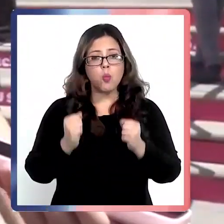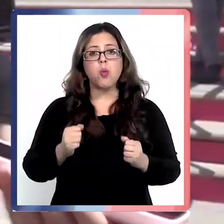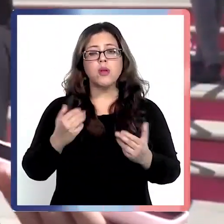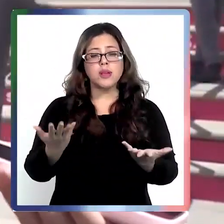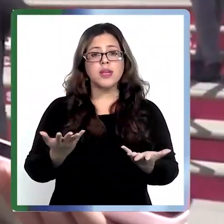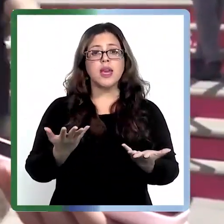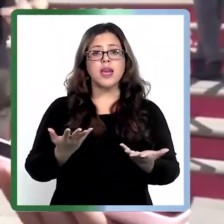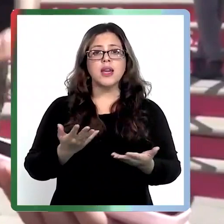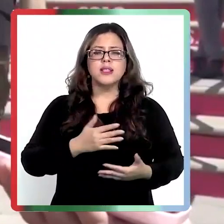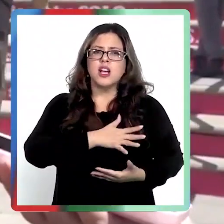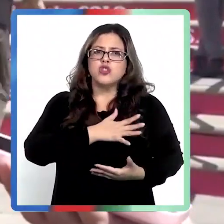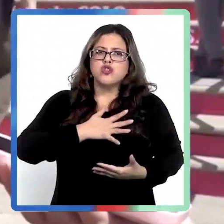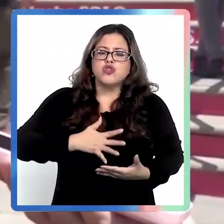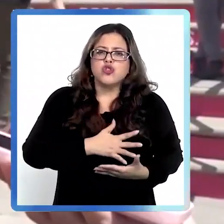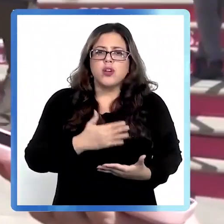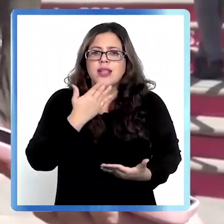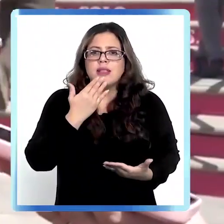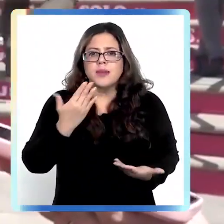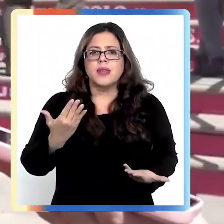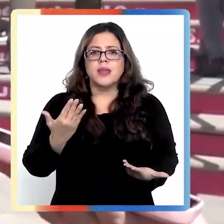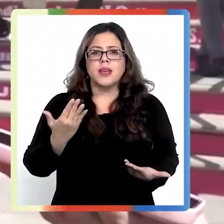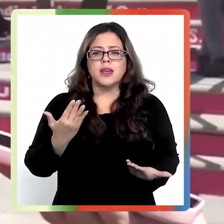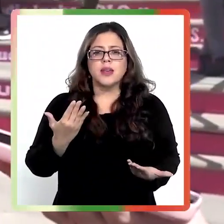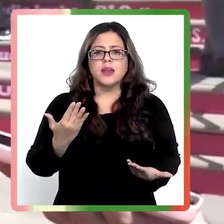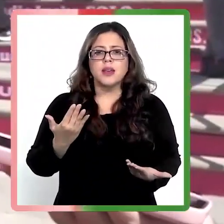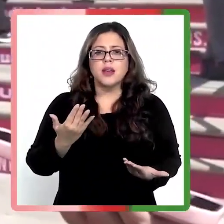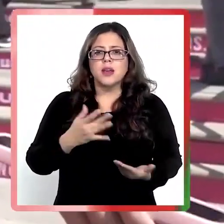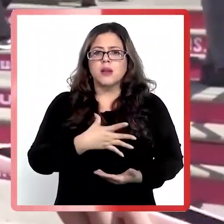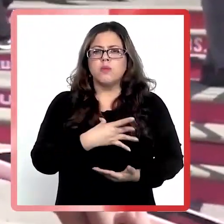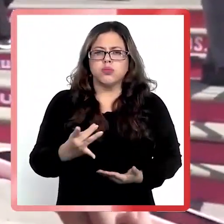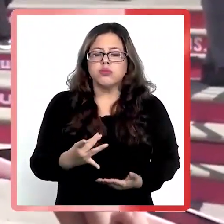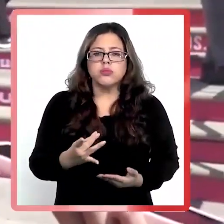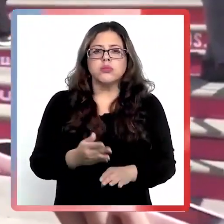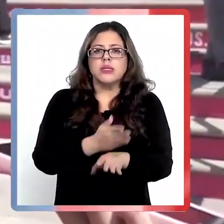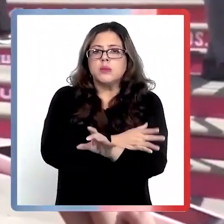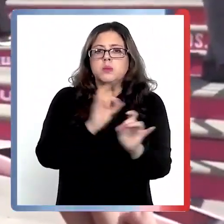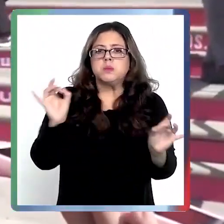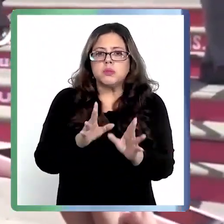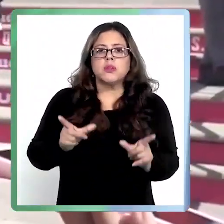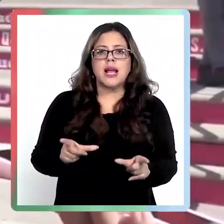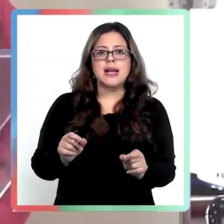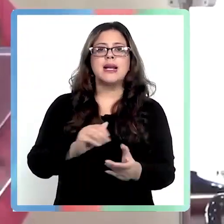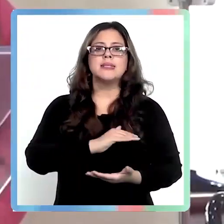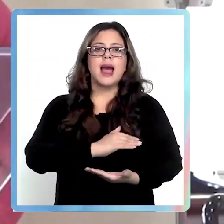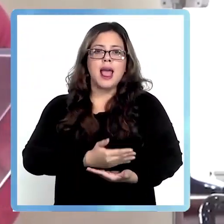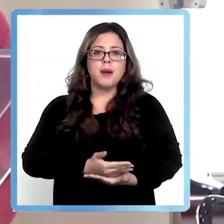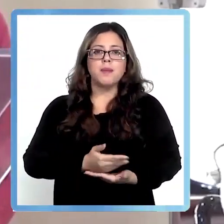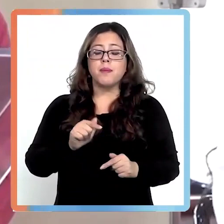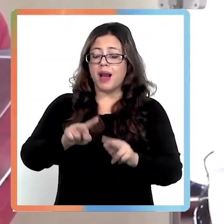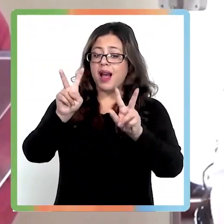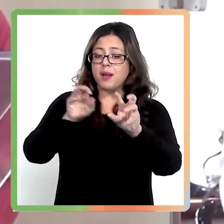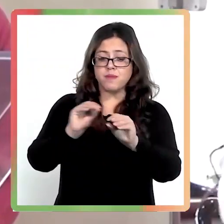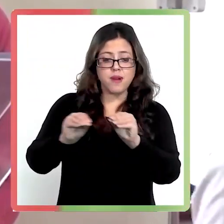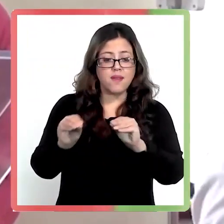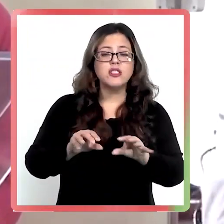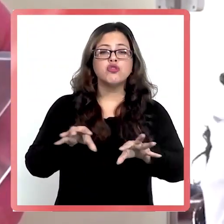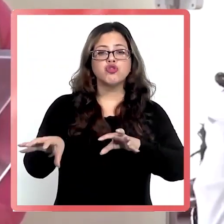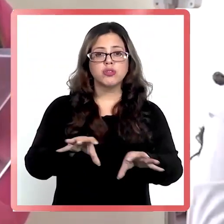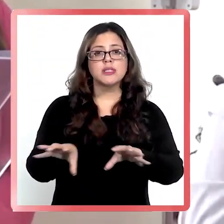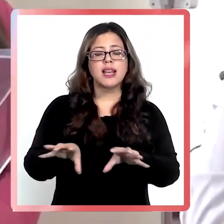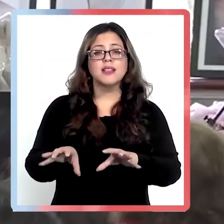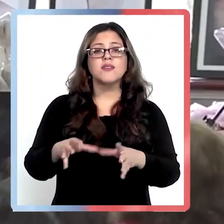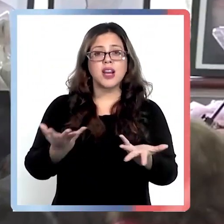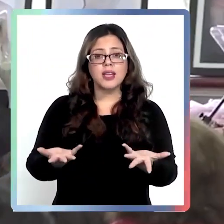puedan autoexaminarse, puedan tocarse, puedan detectar precozmente algún cáncer de mama. Un anuncio que sella parte de